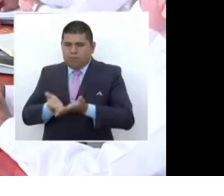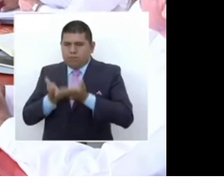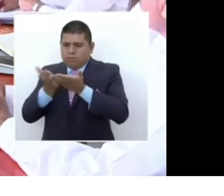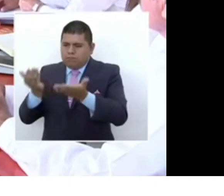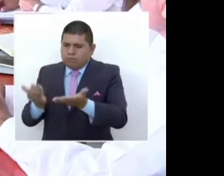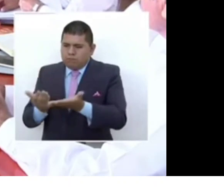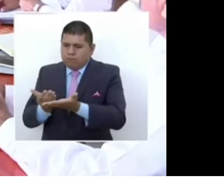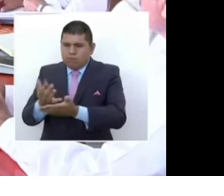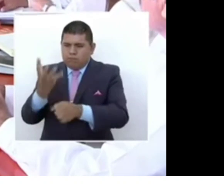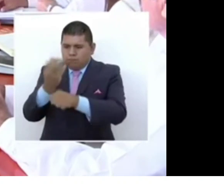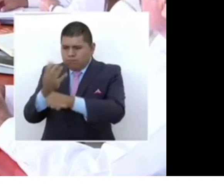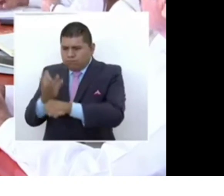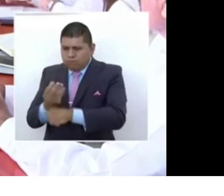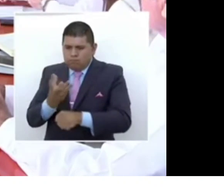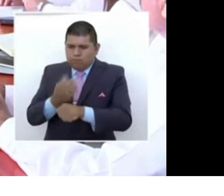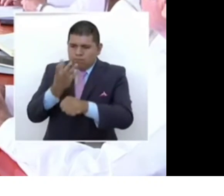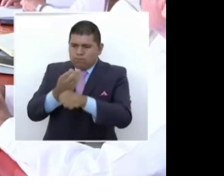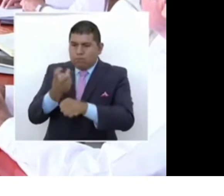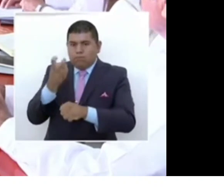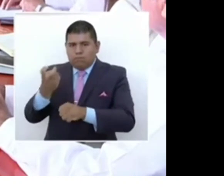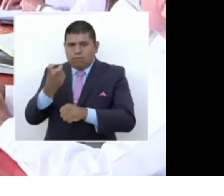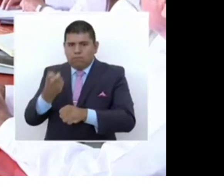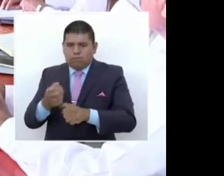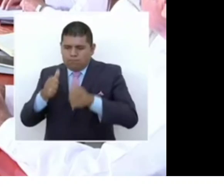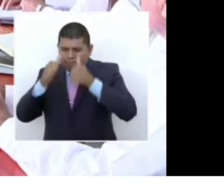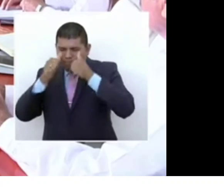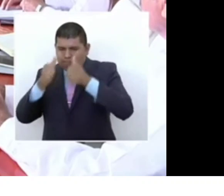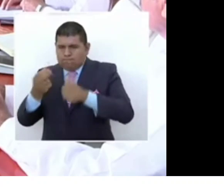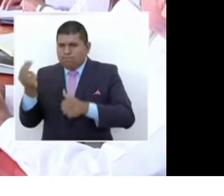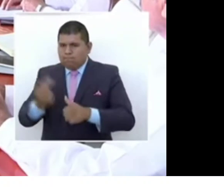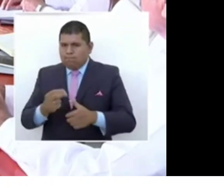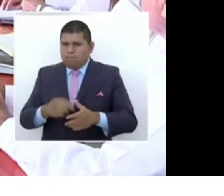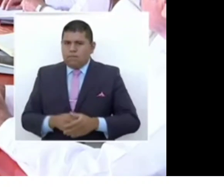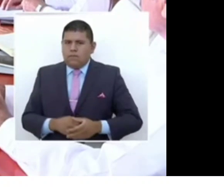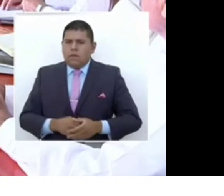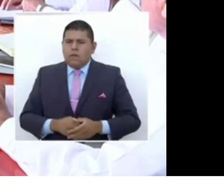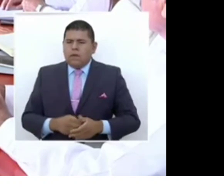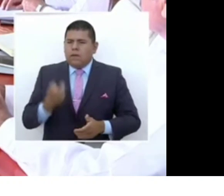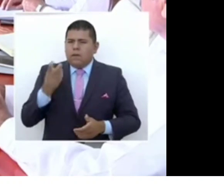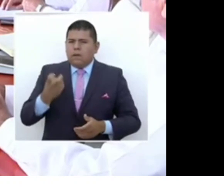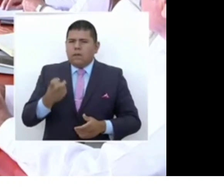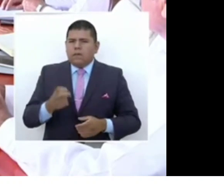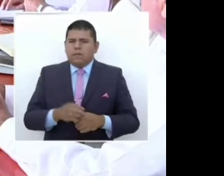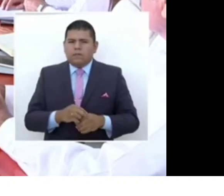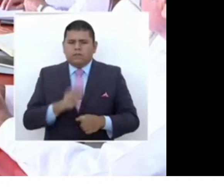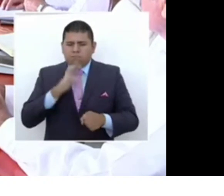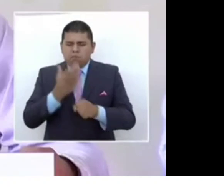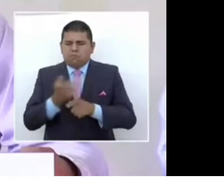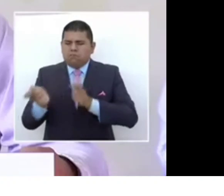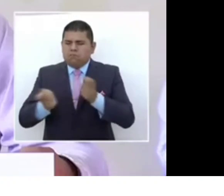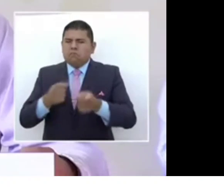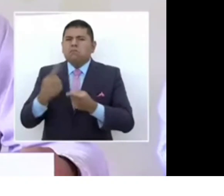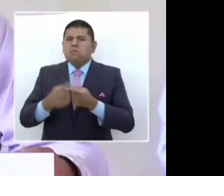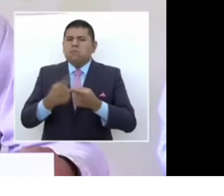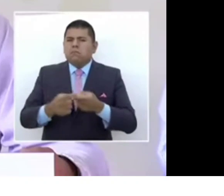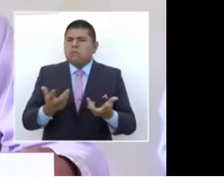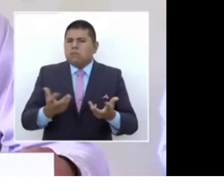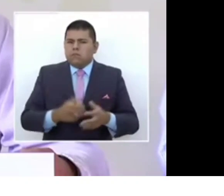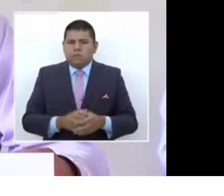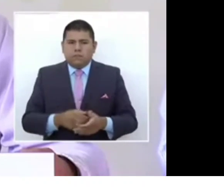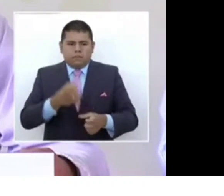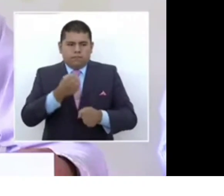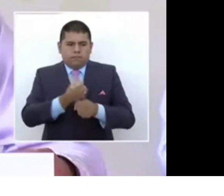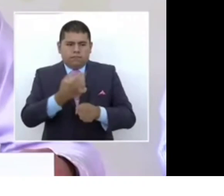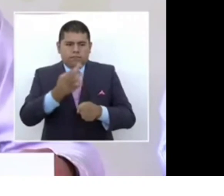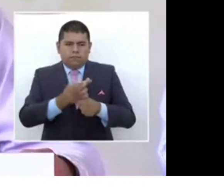se está dragando, que esta es una obra a cargo de la